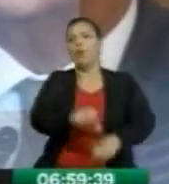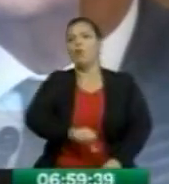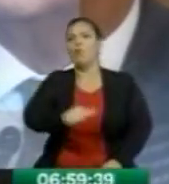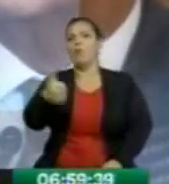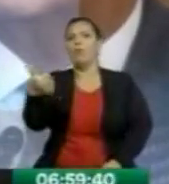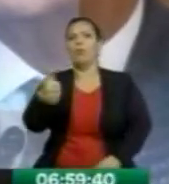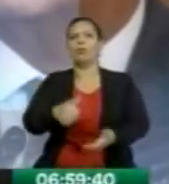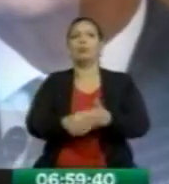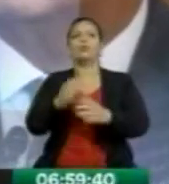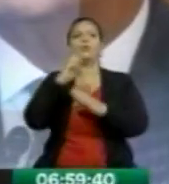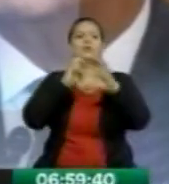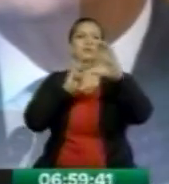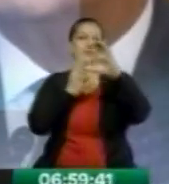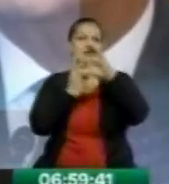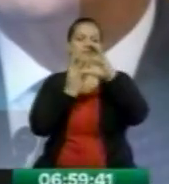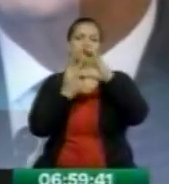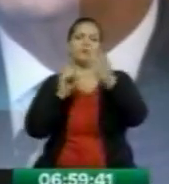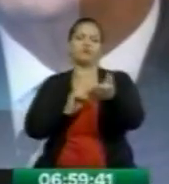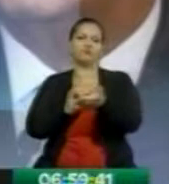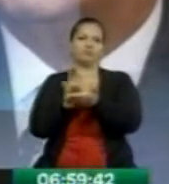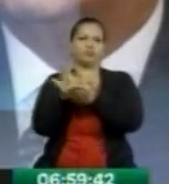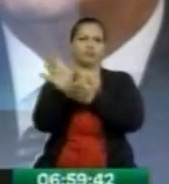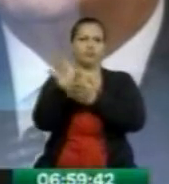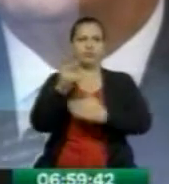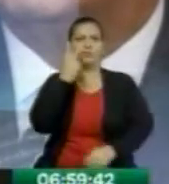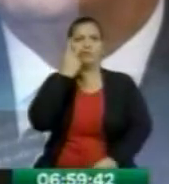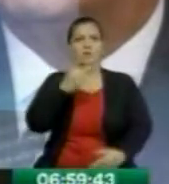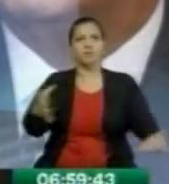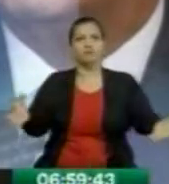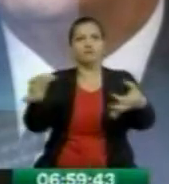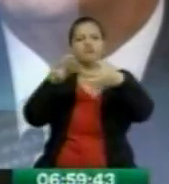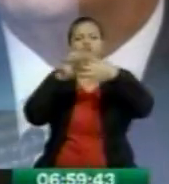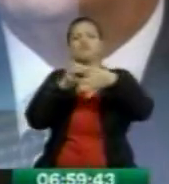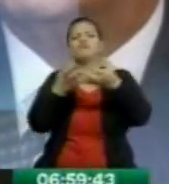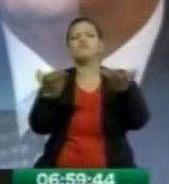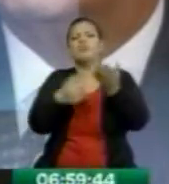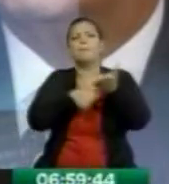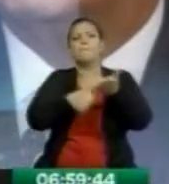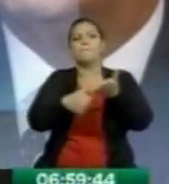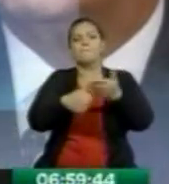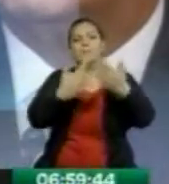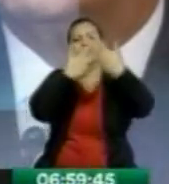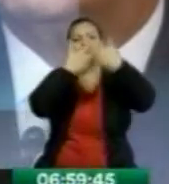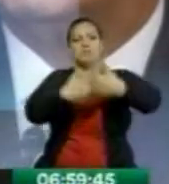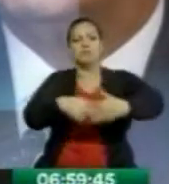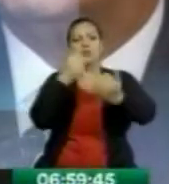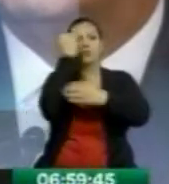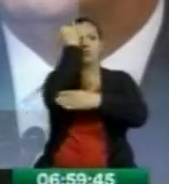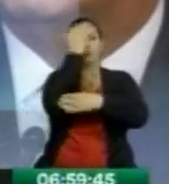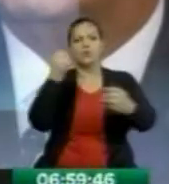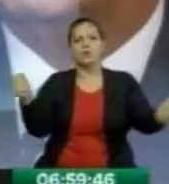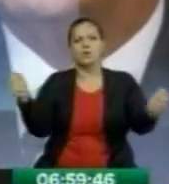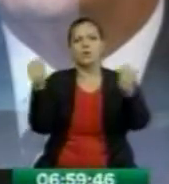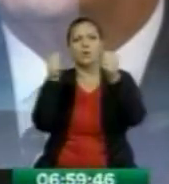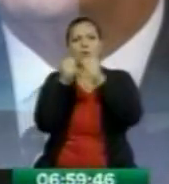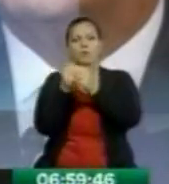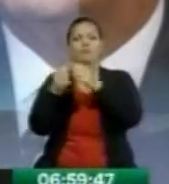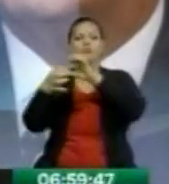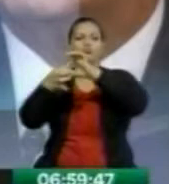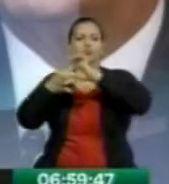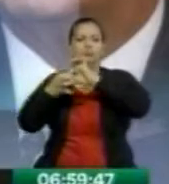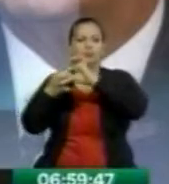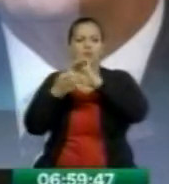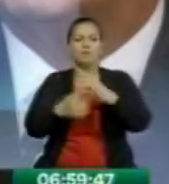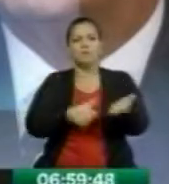con el de industrias el ese ere y con el servicio de aduanas la secretaria de riesgos con el ministerio de defensa y el ministerio